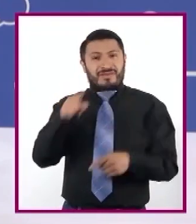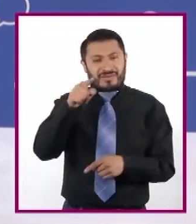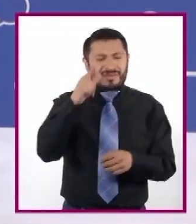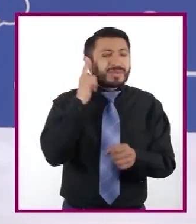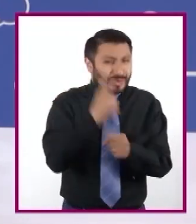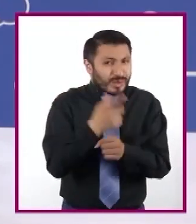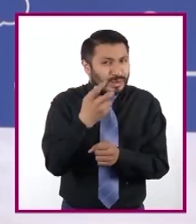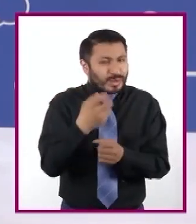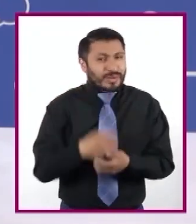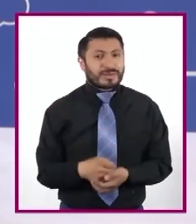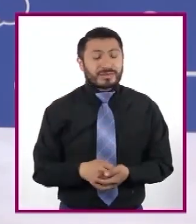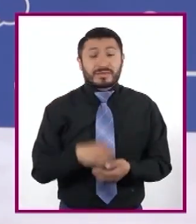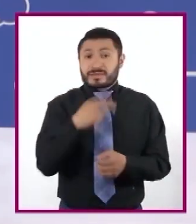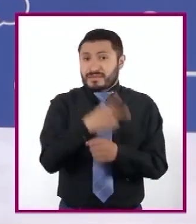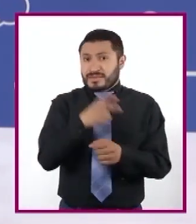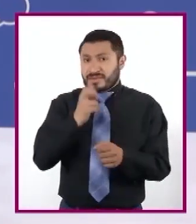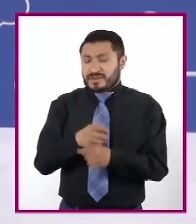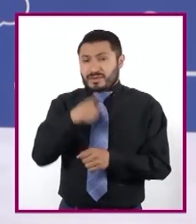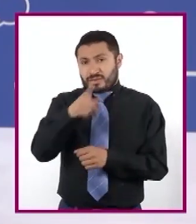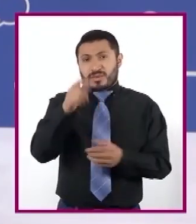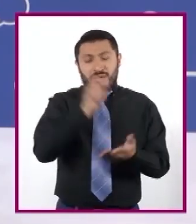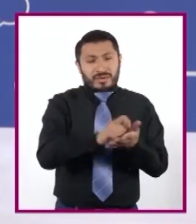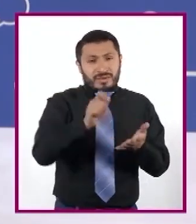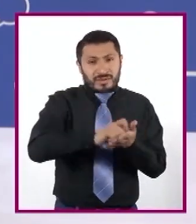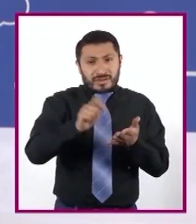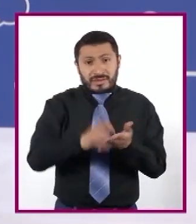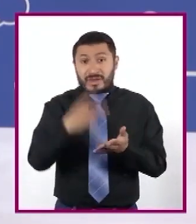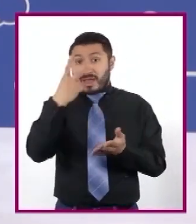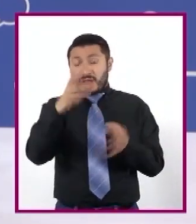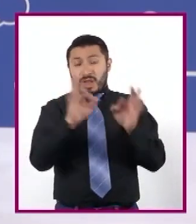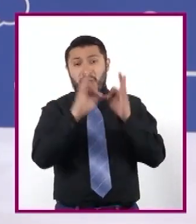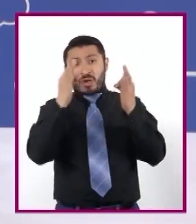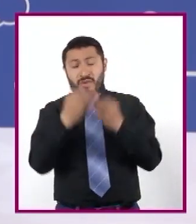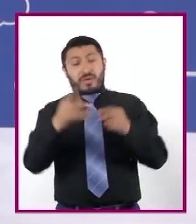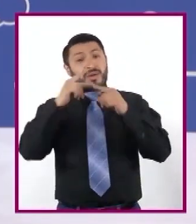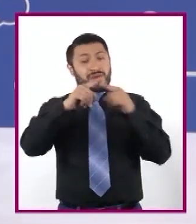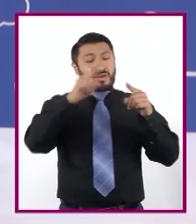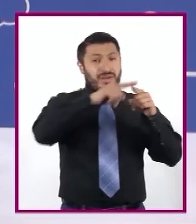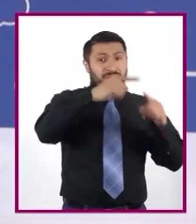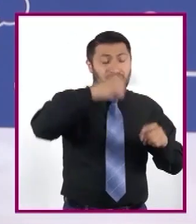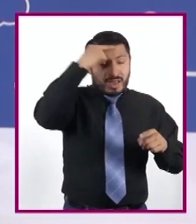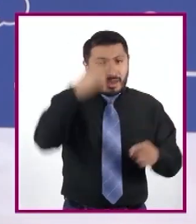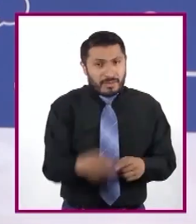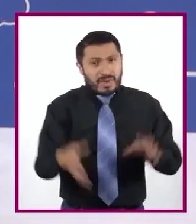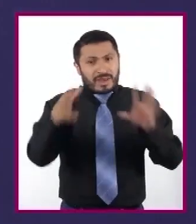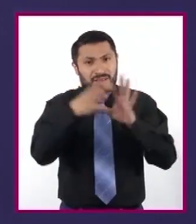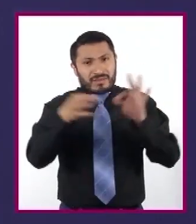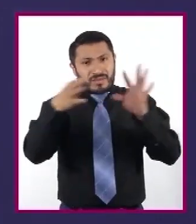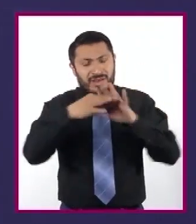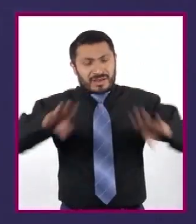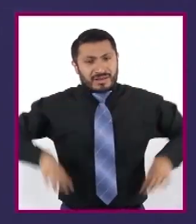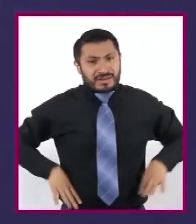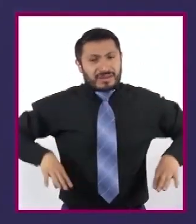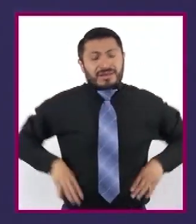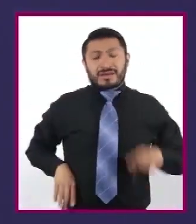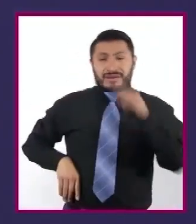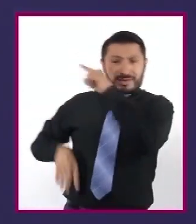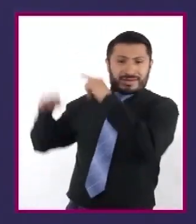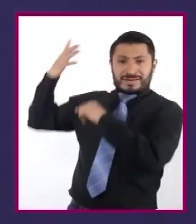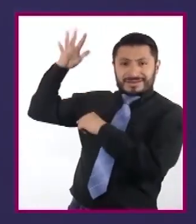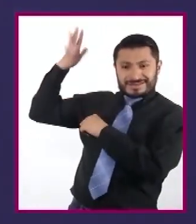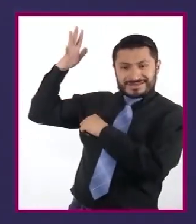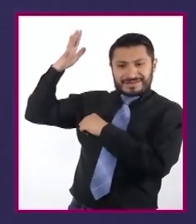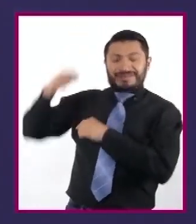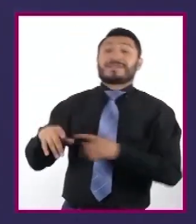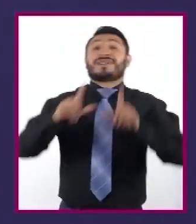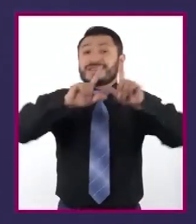ello? Los invito a que escriban dos maneras diferentes para referirse a las características del Sol. ¿Listas y